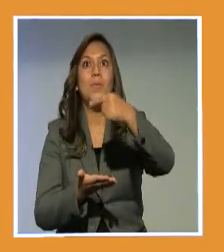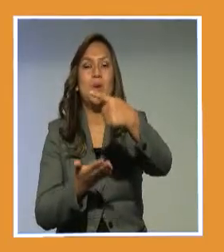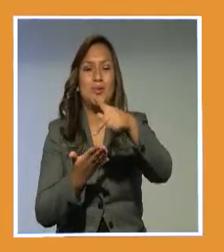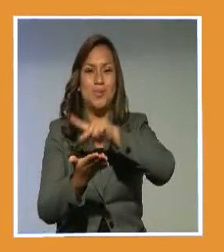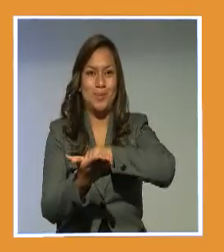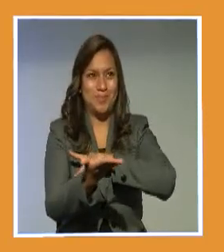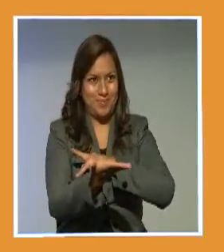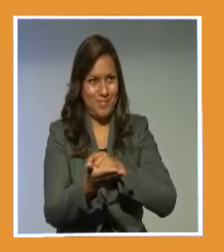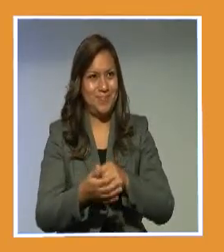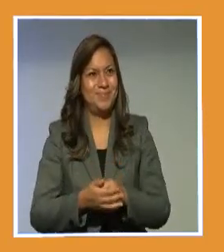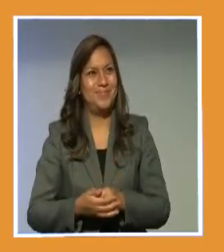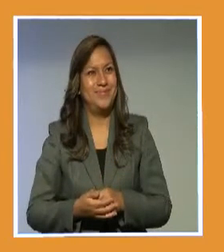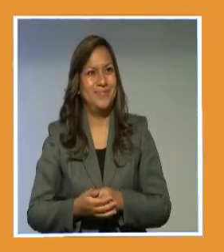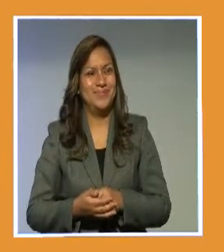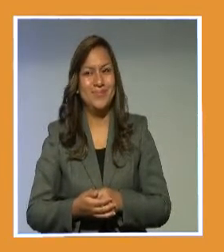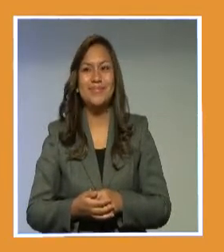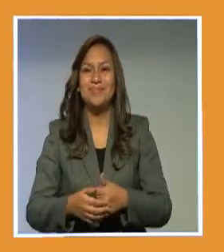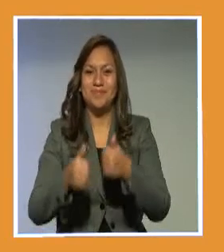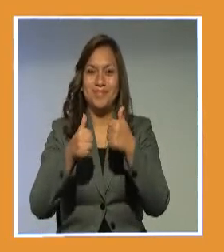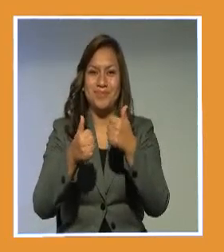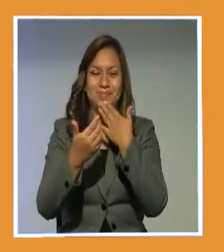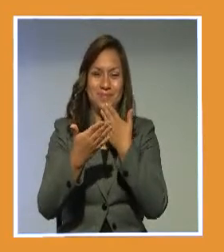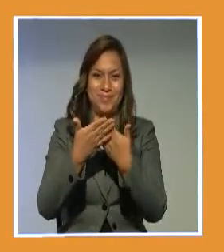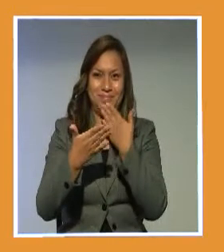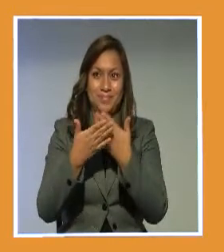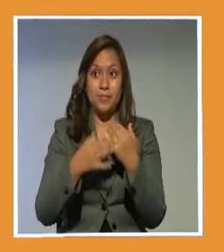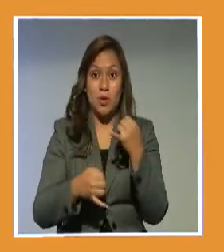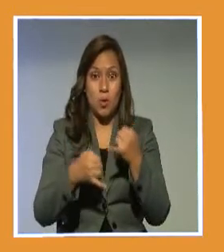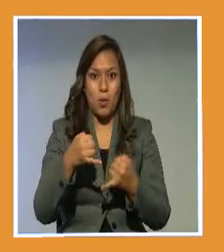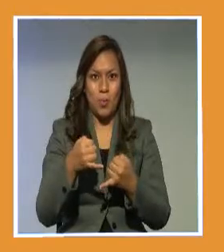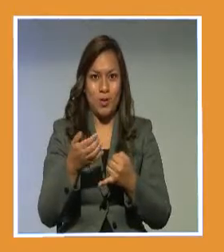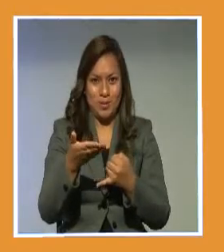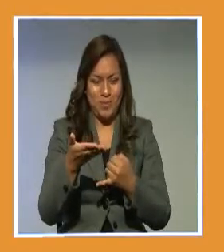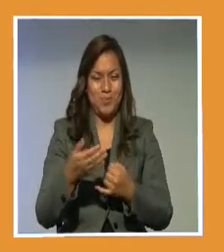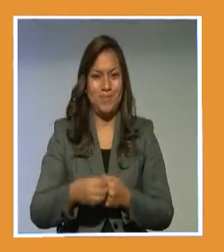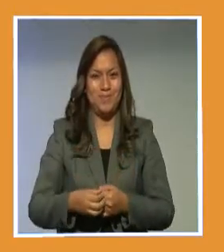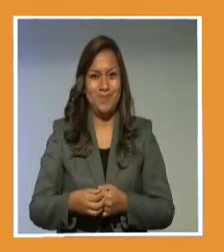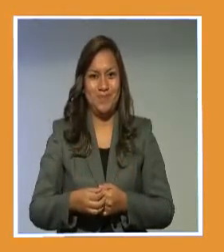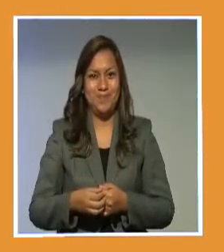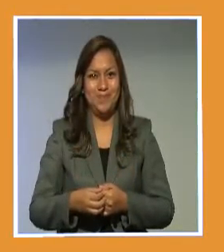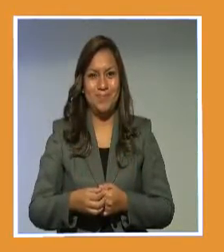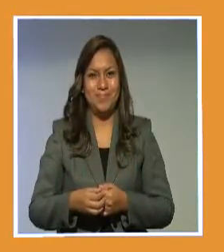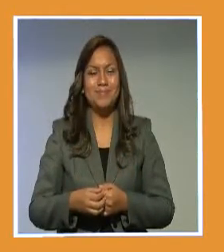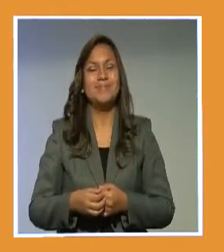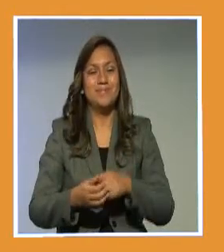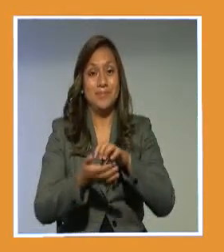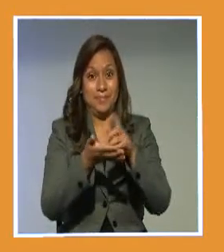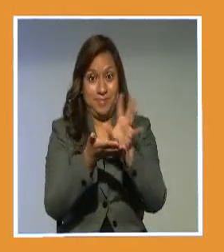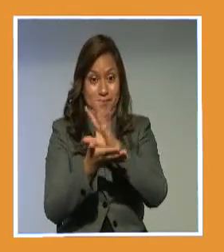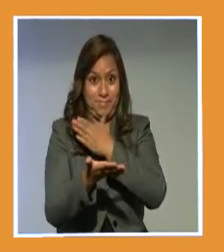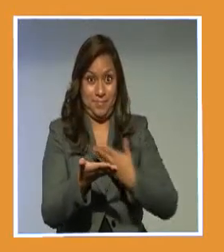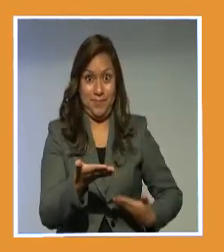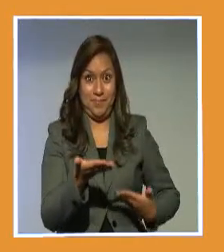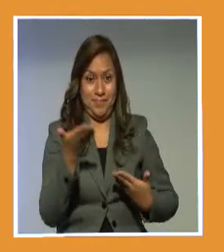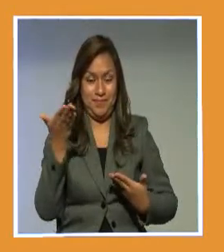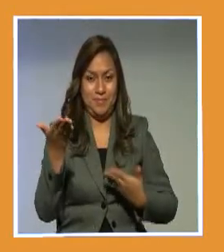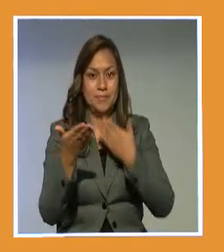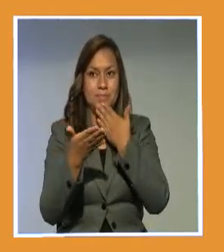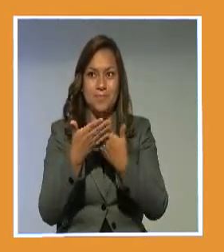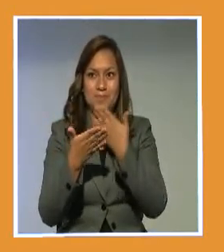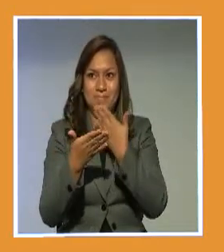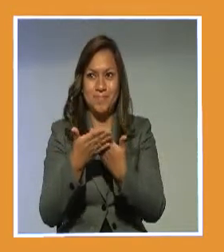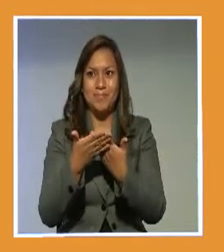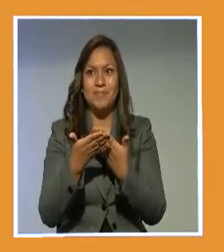Mashi Ramón. Muy bien. Presidenta Gabriela, un último mensaje, nos despedimos. Bueno, agradecerles infinitamente, la casa queda